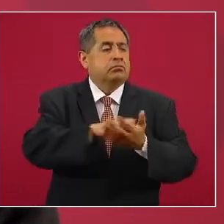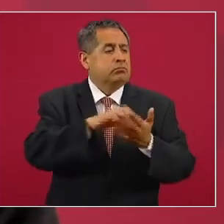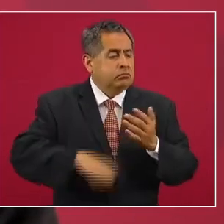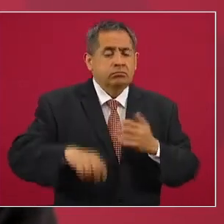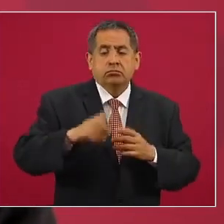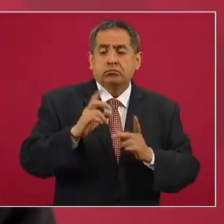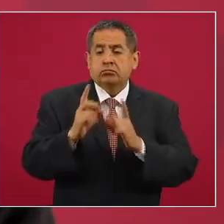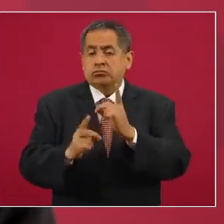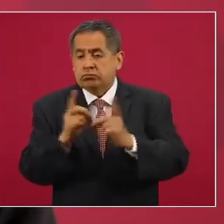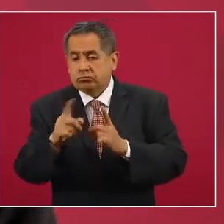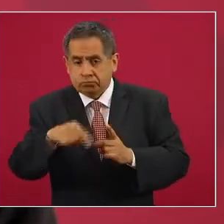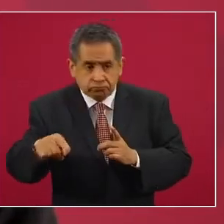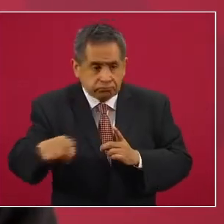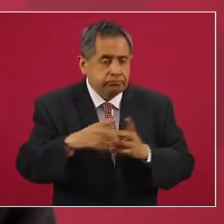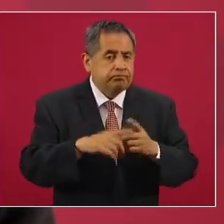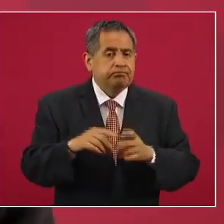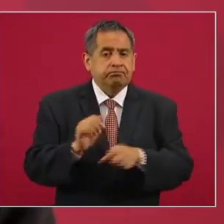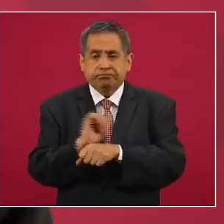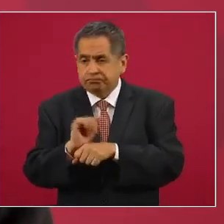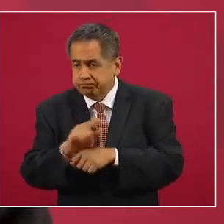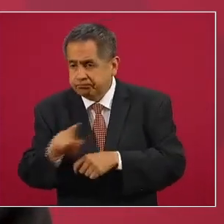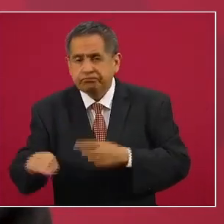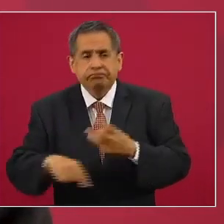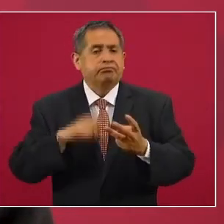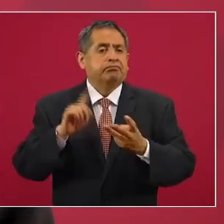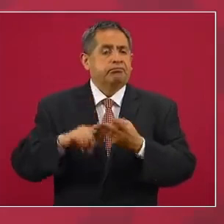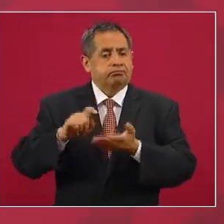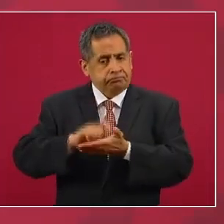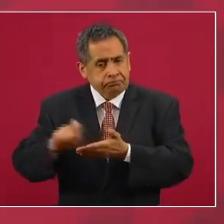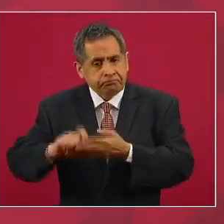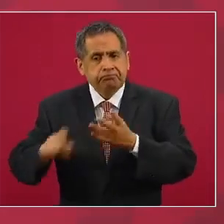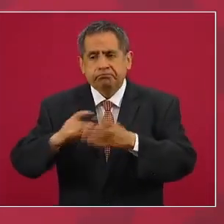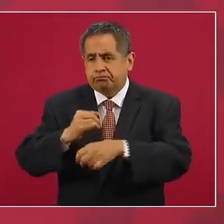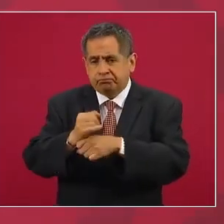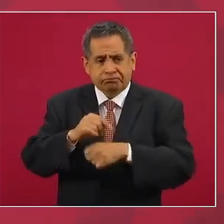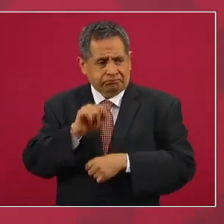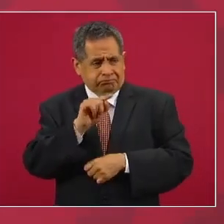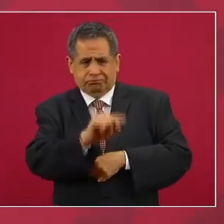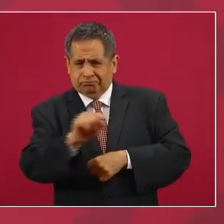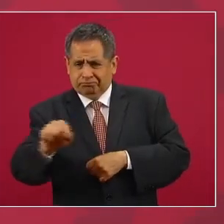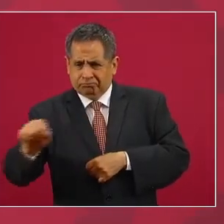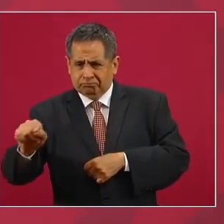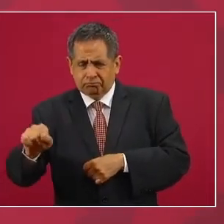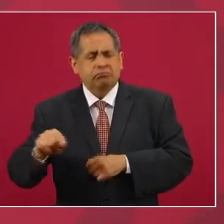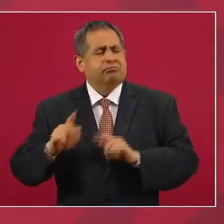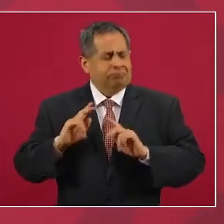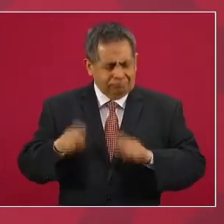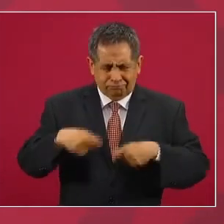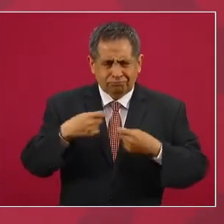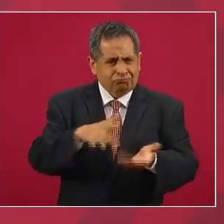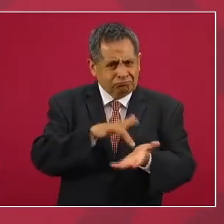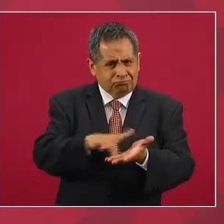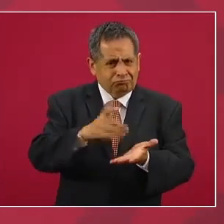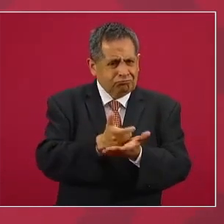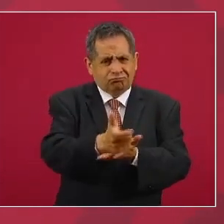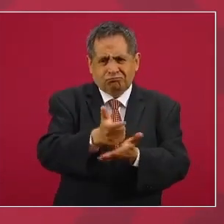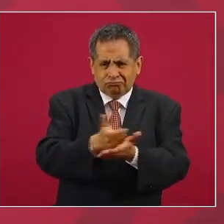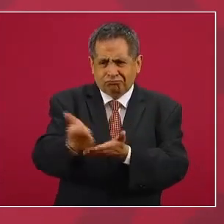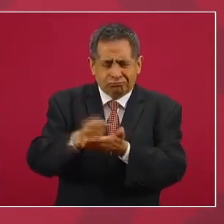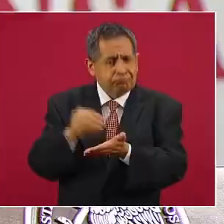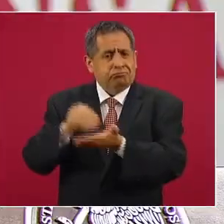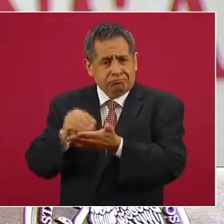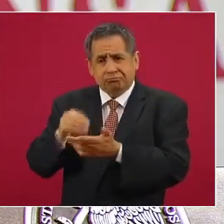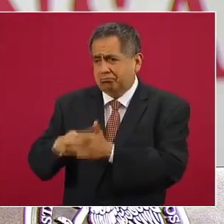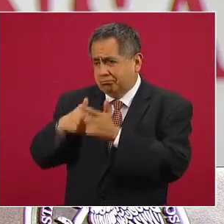deportistas, si artistas, si escritores, si investigadores están recibiendo apoyos? Los van a seguir